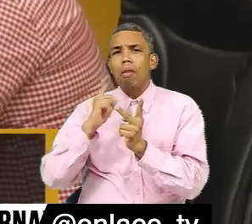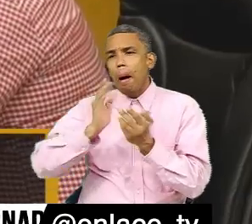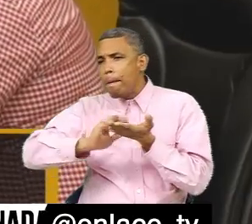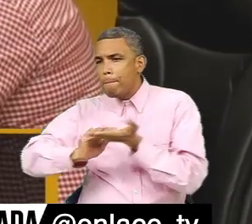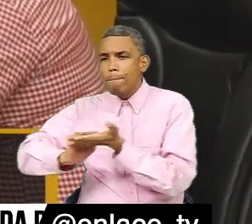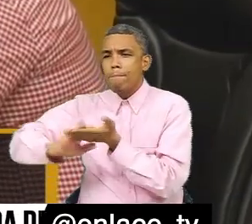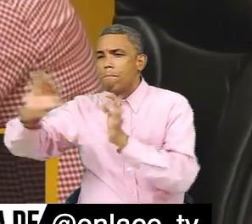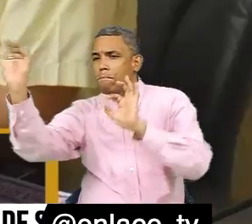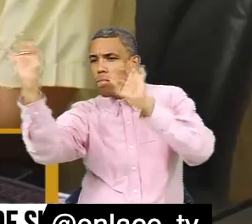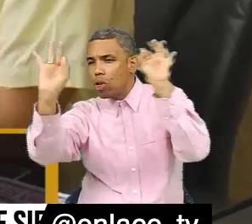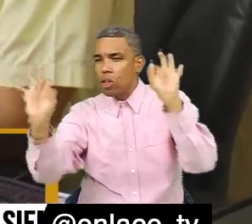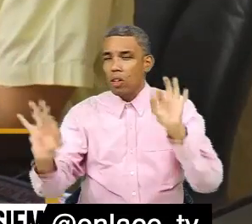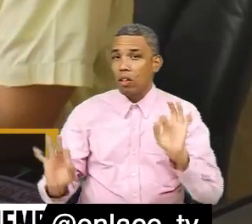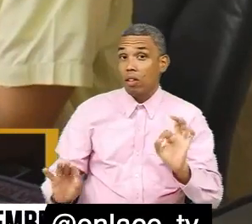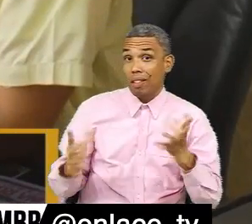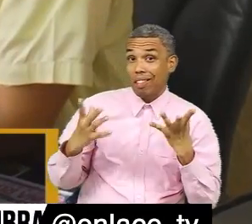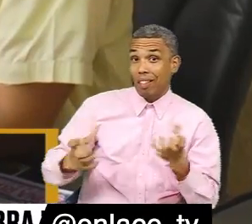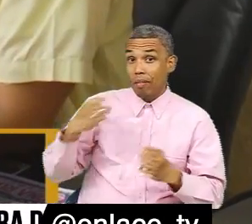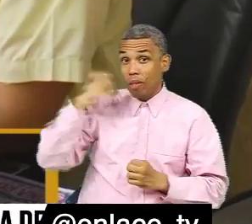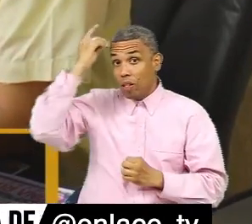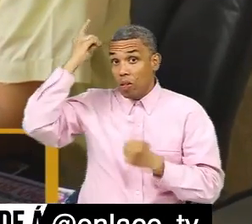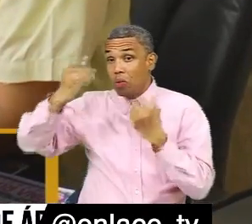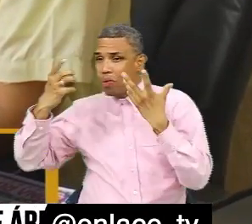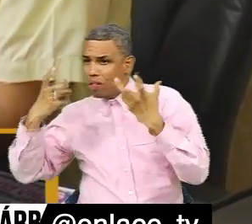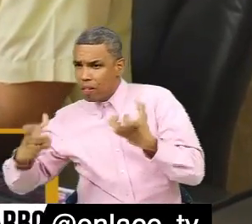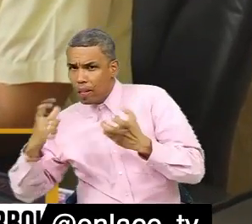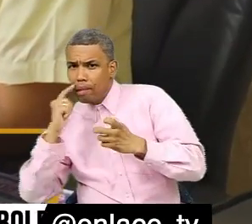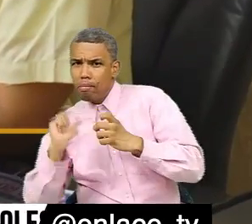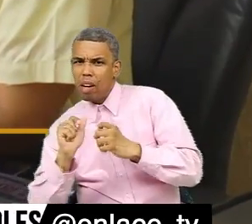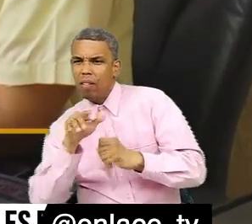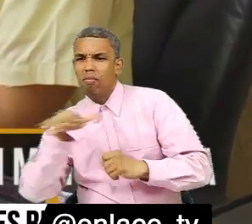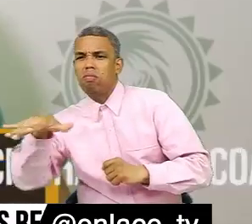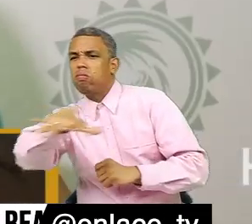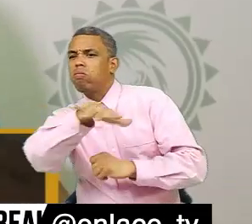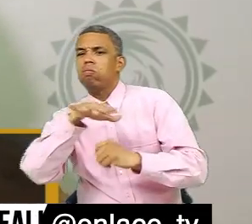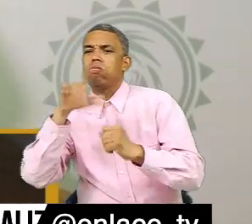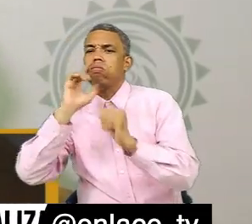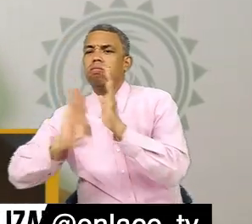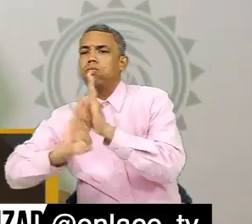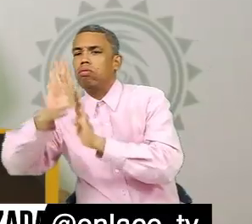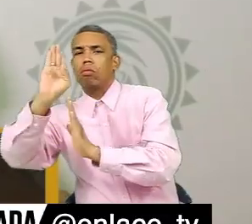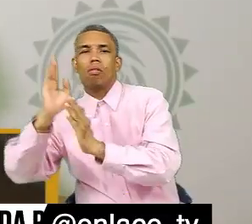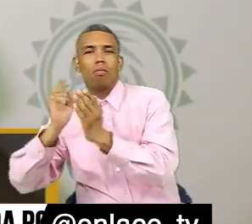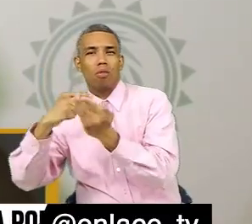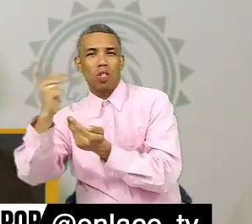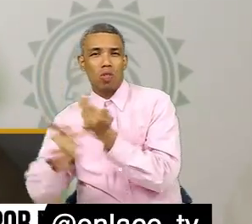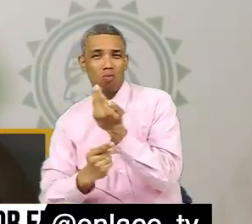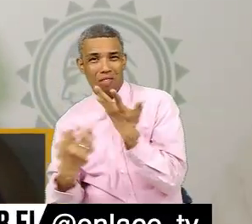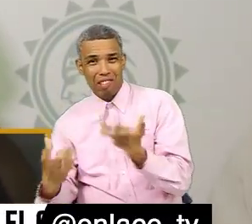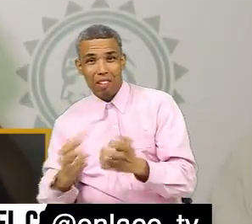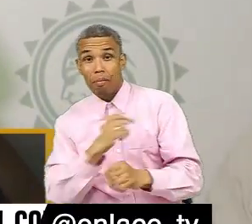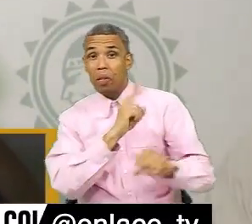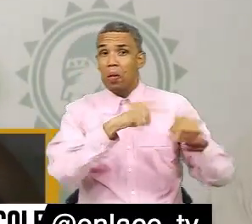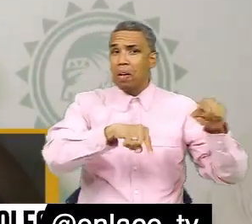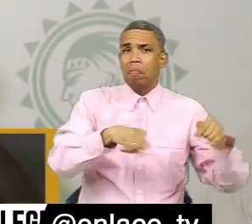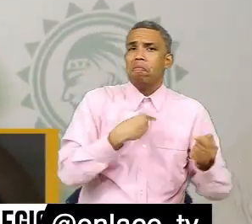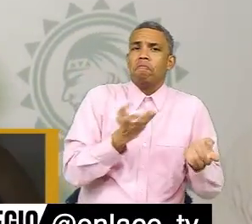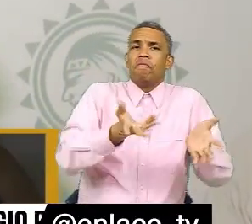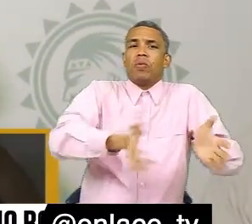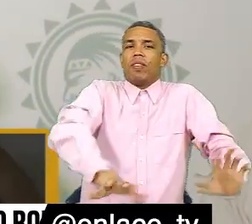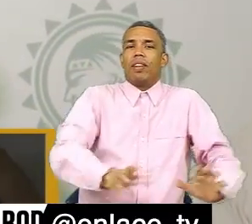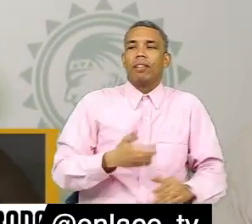hayan intereses de desestabilizar el panorama político en la ciudad. Claro, incluso el alcalde en una declaración decía que estos